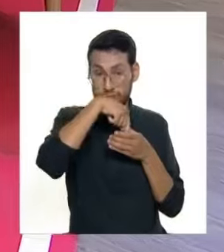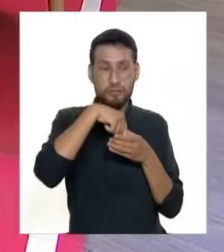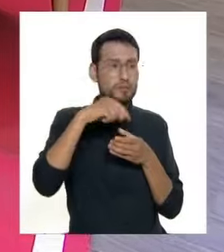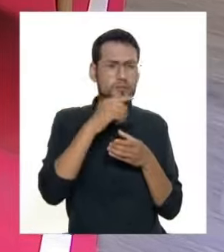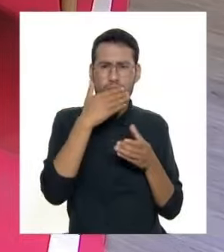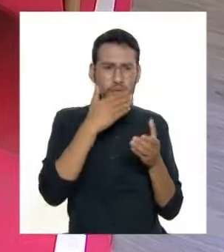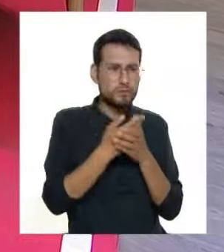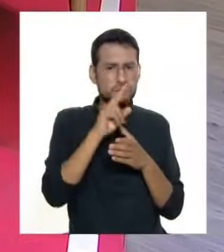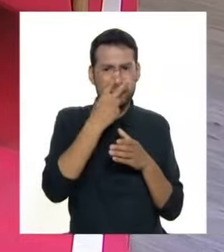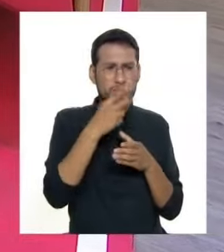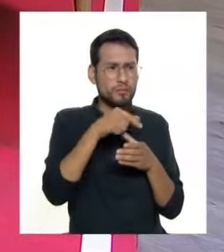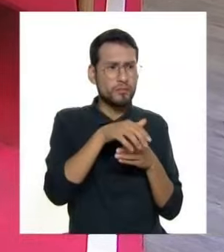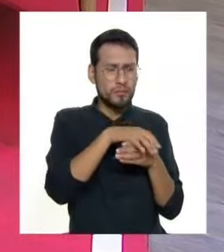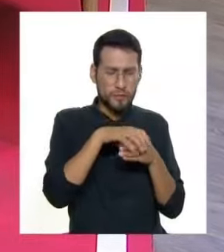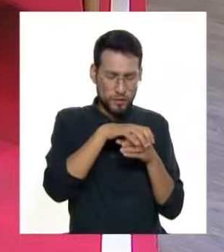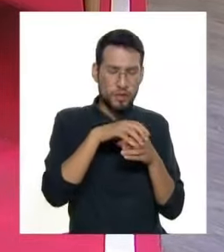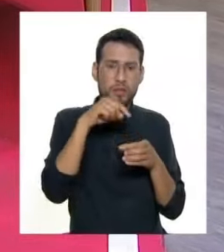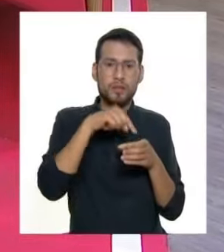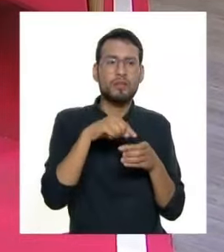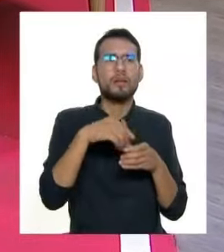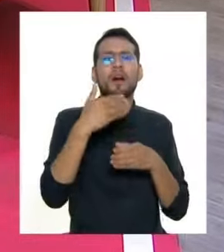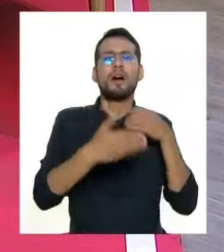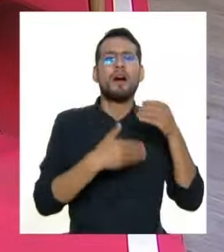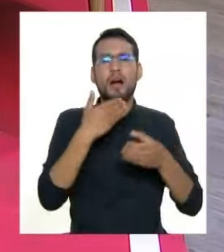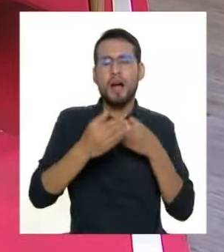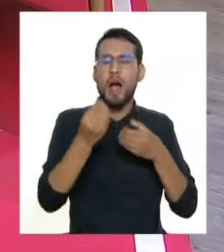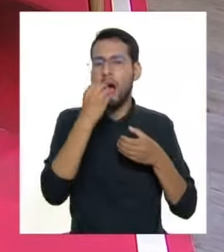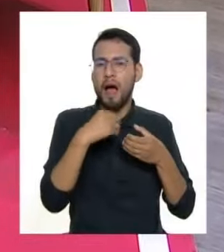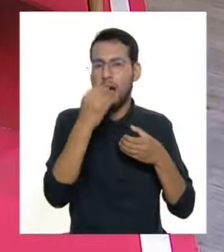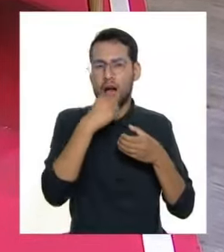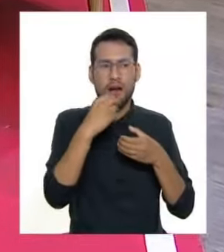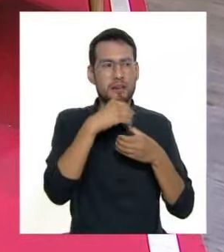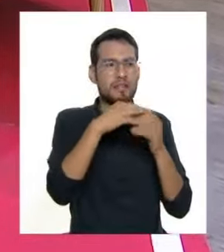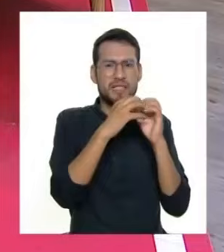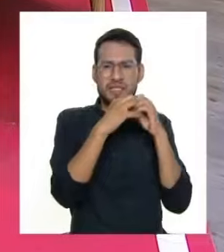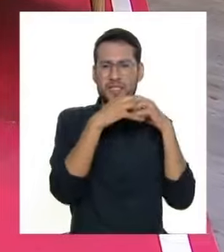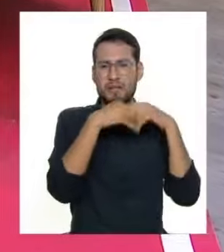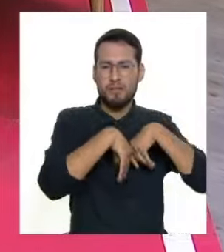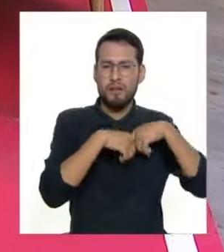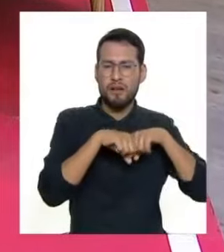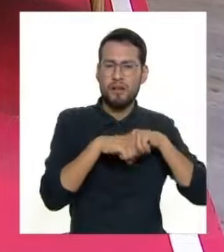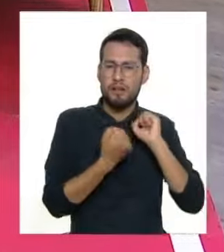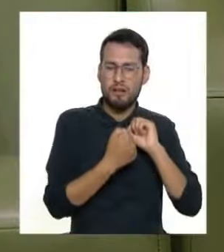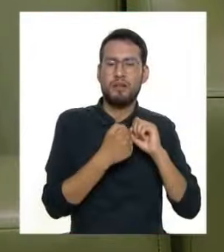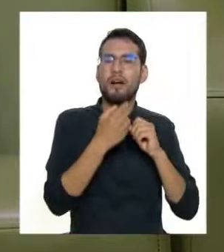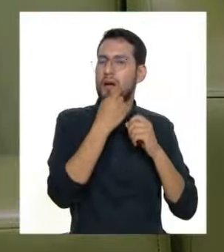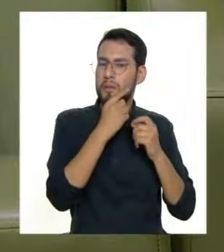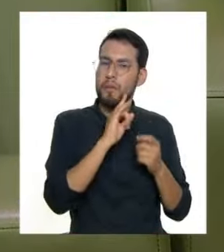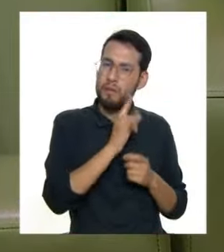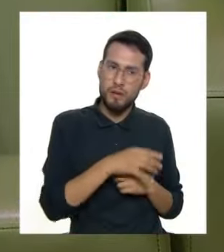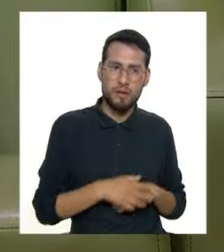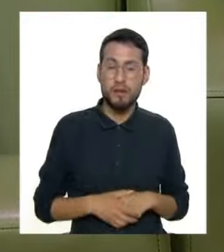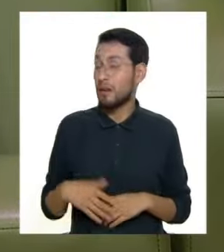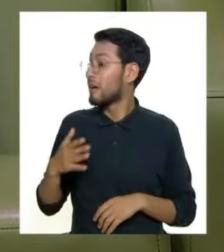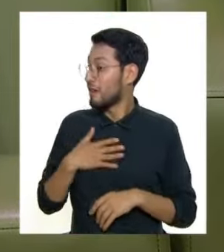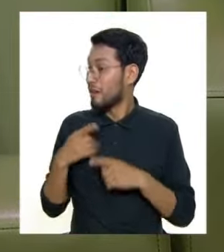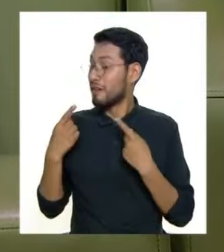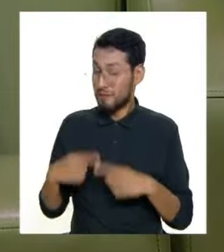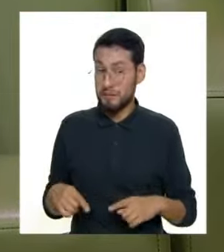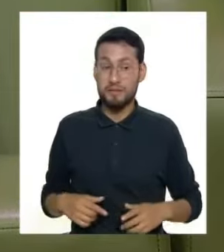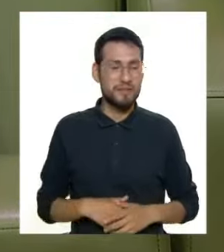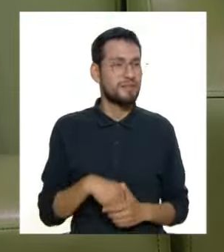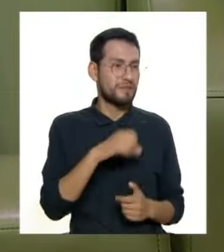te colocan la segunda parte, que es la corona, y en el transcurso que nos vamos alimentando, por ahí que se fractura ese diente y llegamos a perderlo, ¿no? Eso fue lo que me pasó.